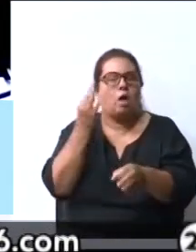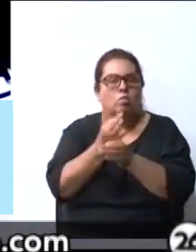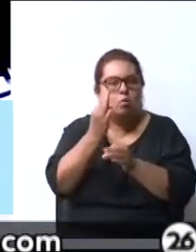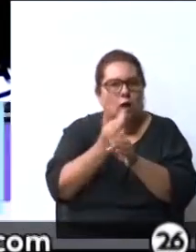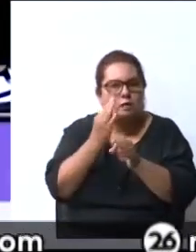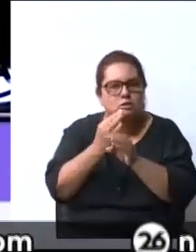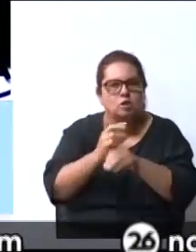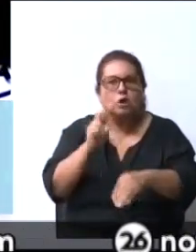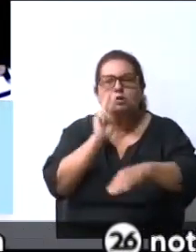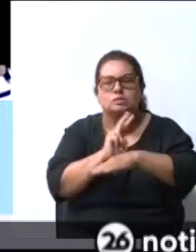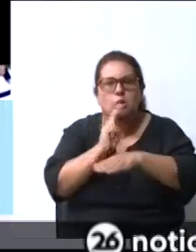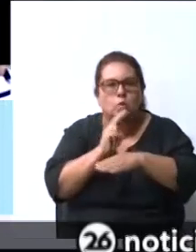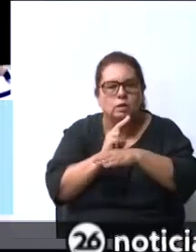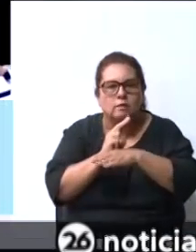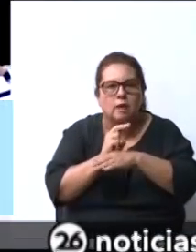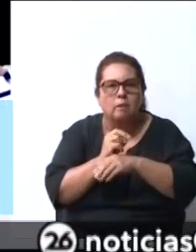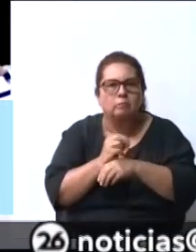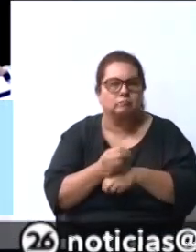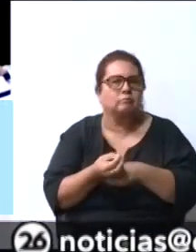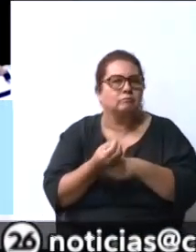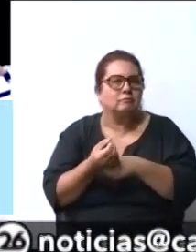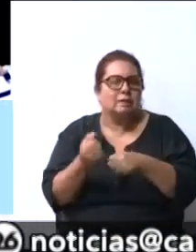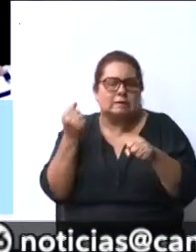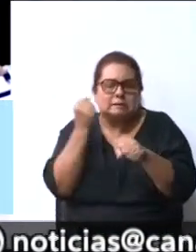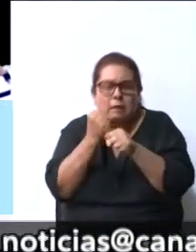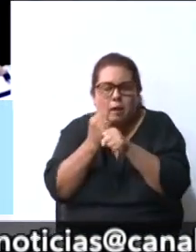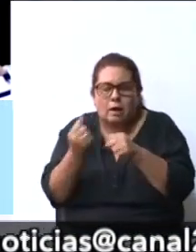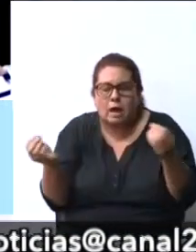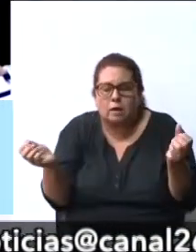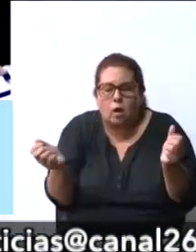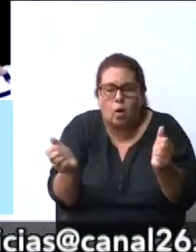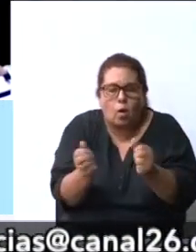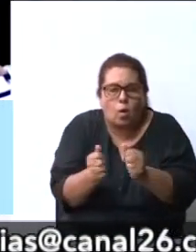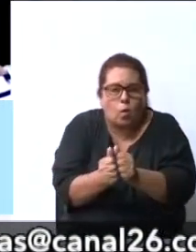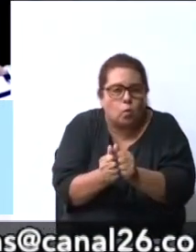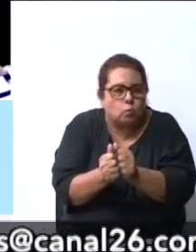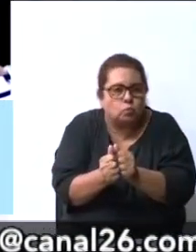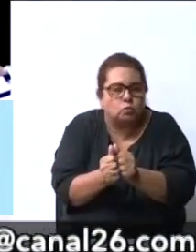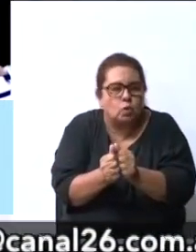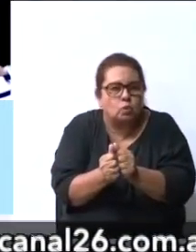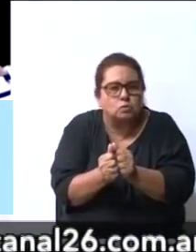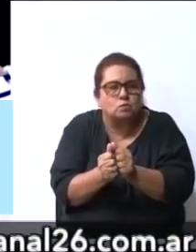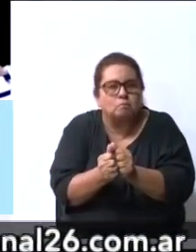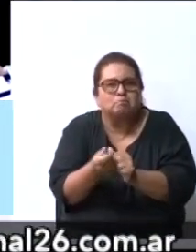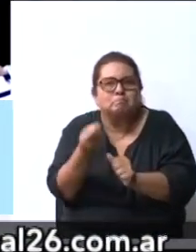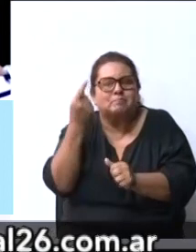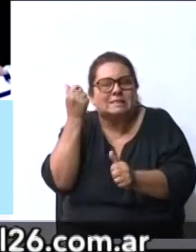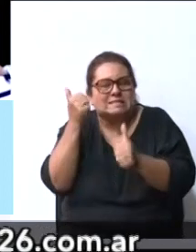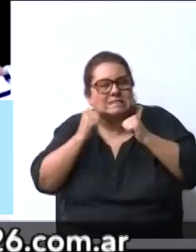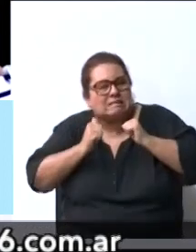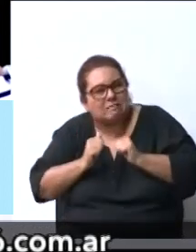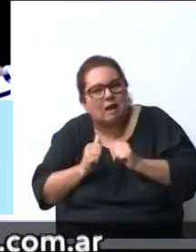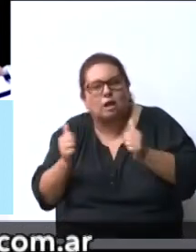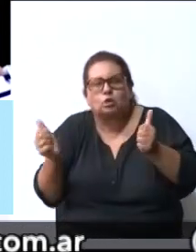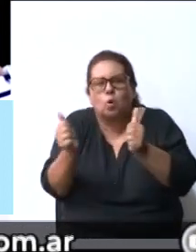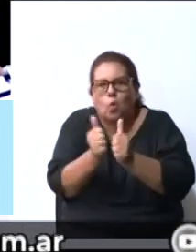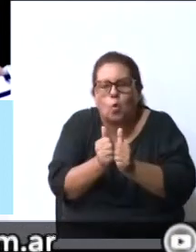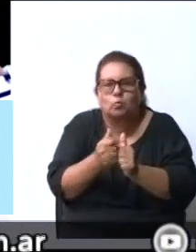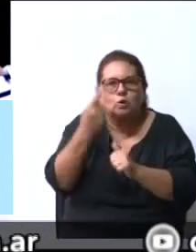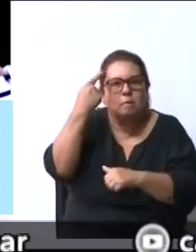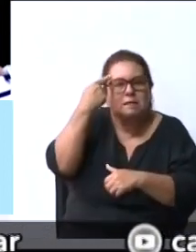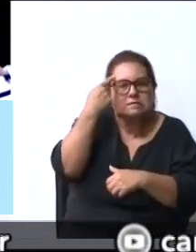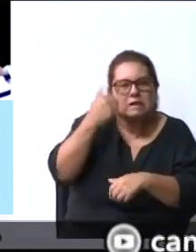impulsamos, siempre quedan cosas para mejorar. Y segundo, hay futuro porque demostramos